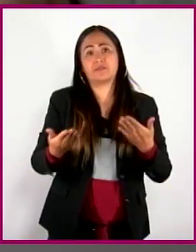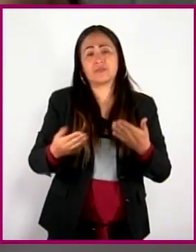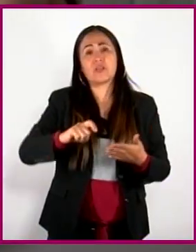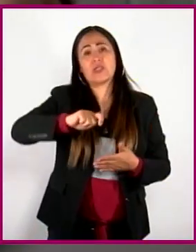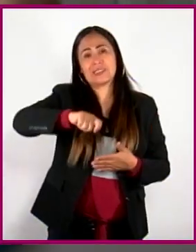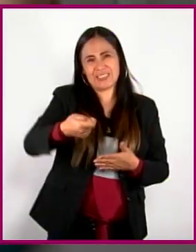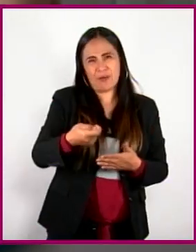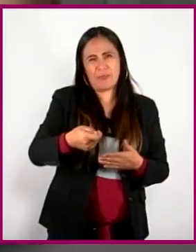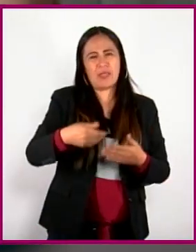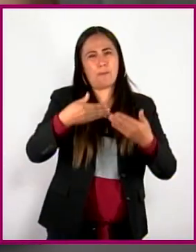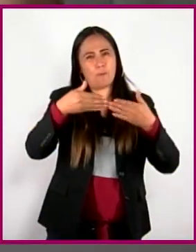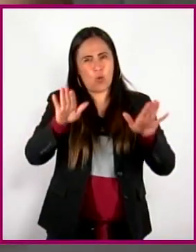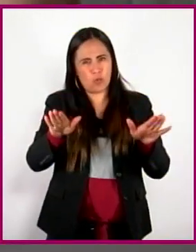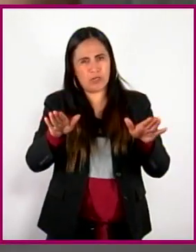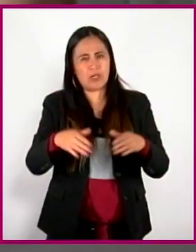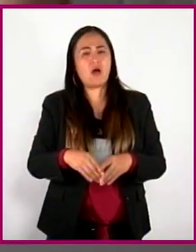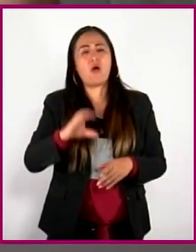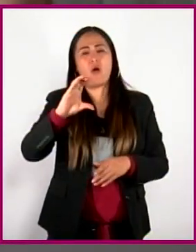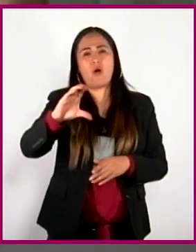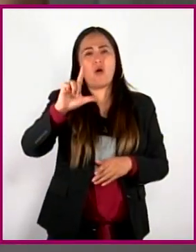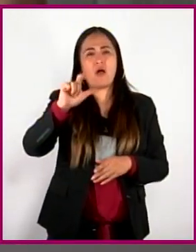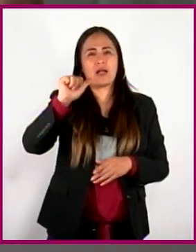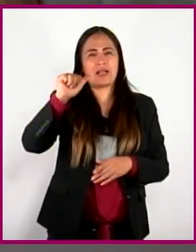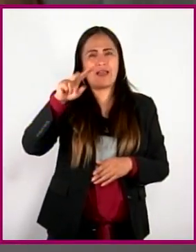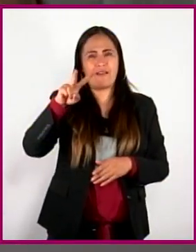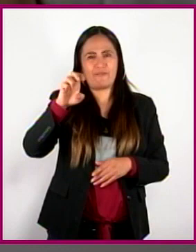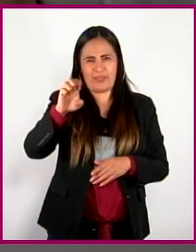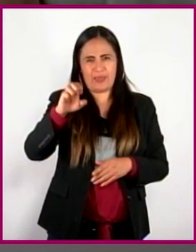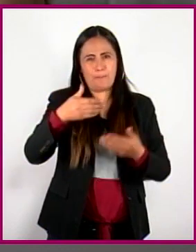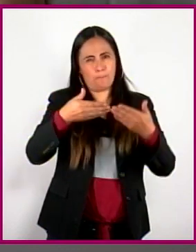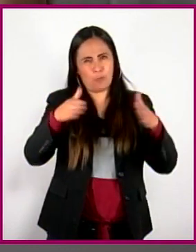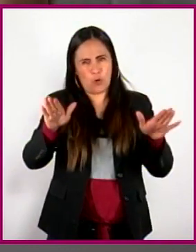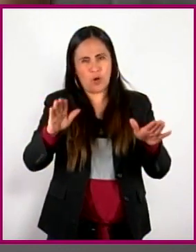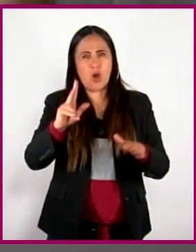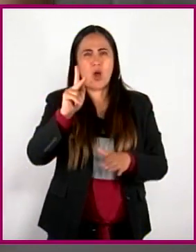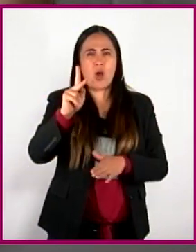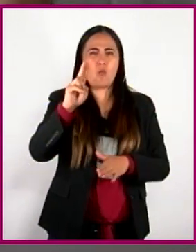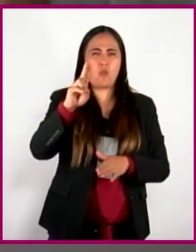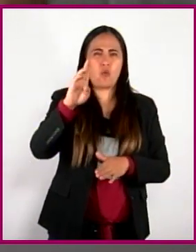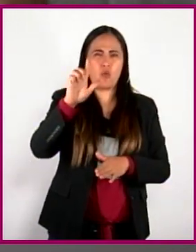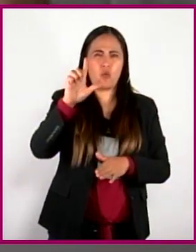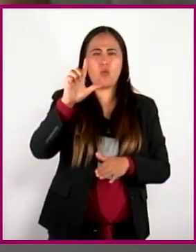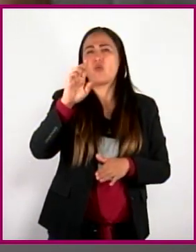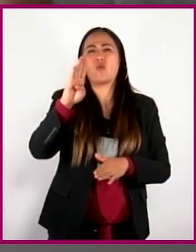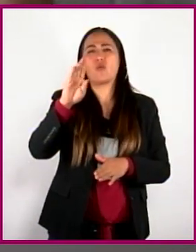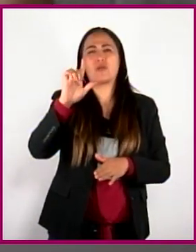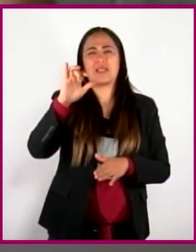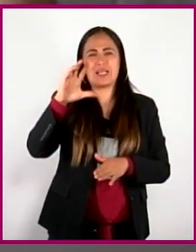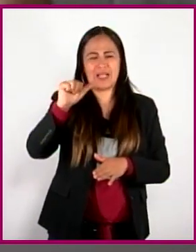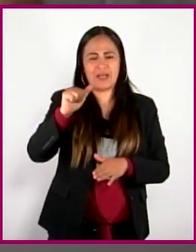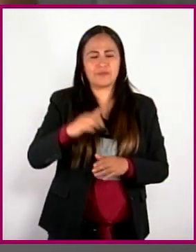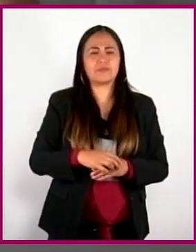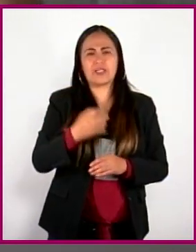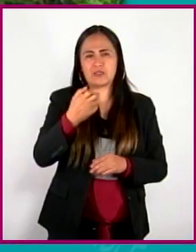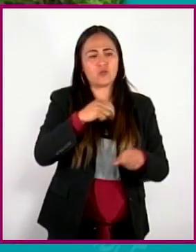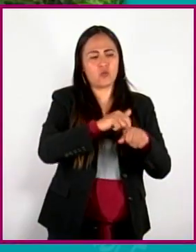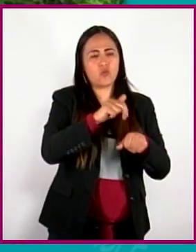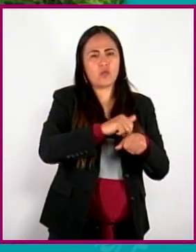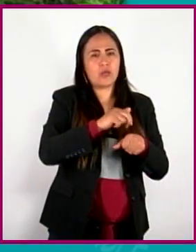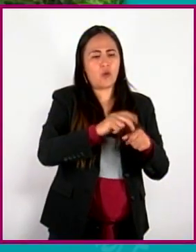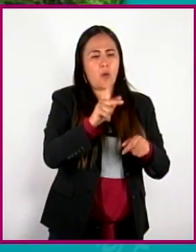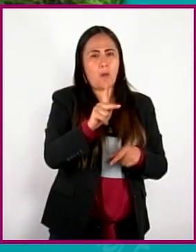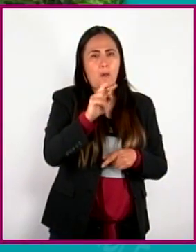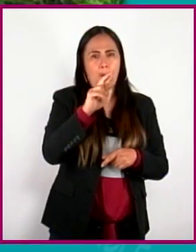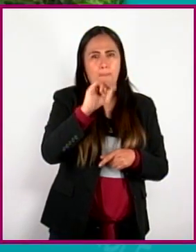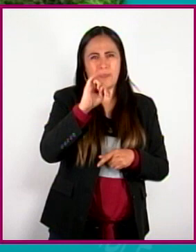llave pública o de clave pública y pues, se construyen, algunos de ellos se construyen utilizando números primos. En